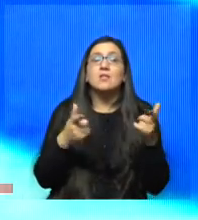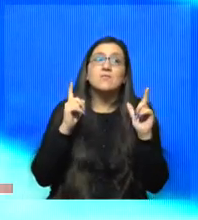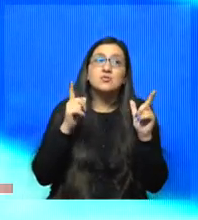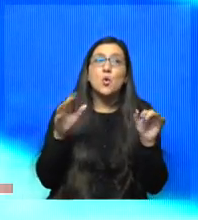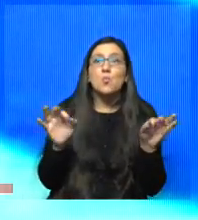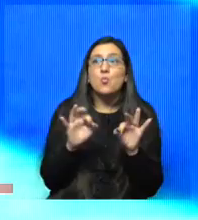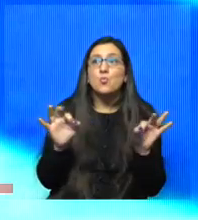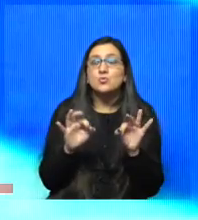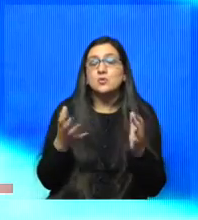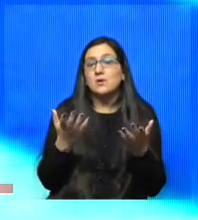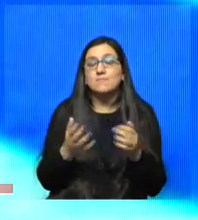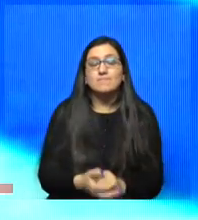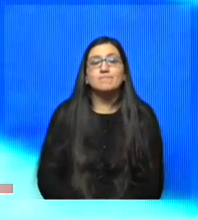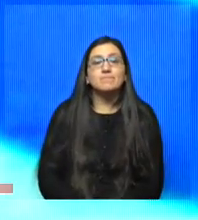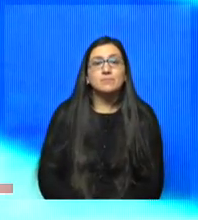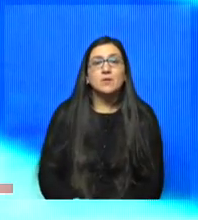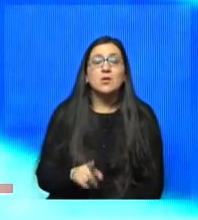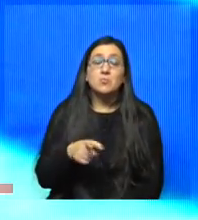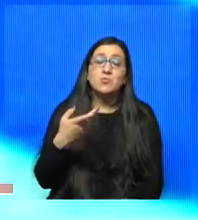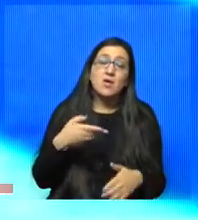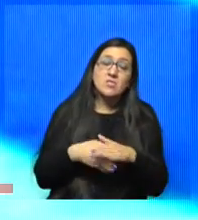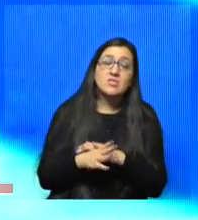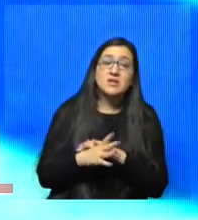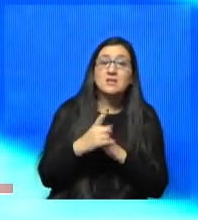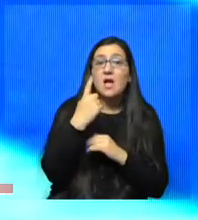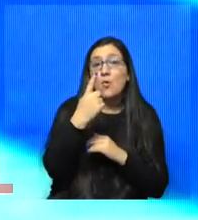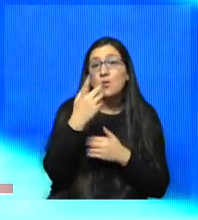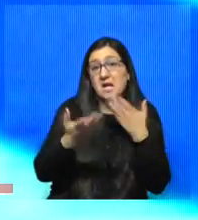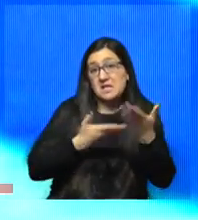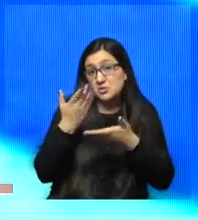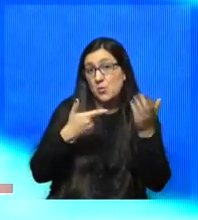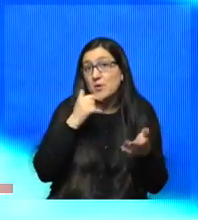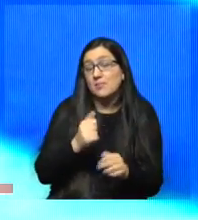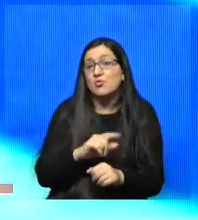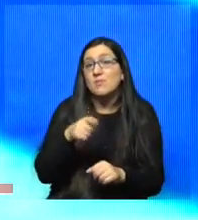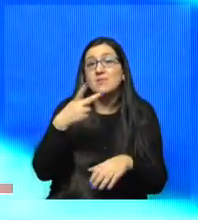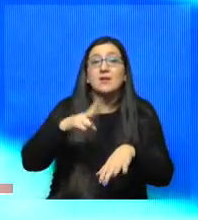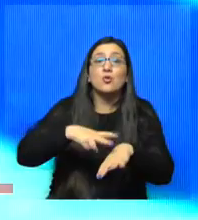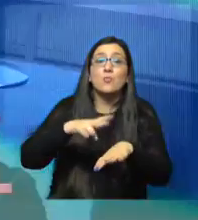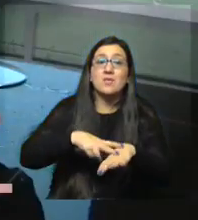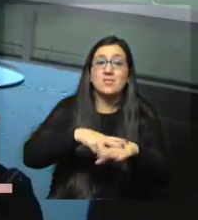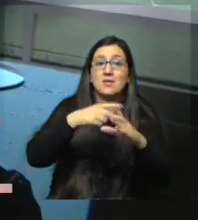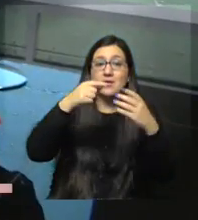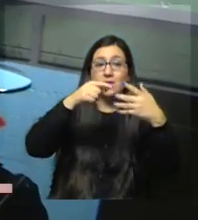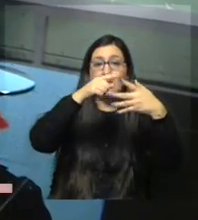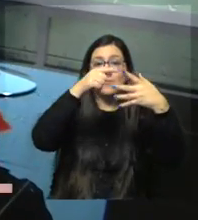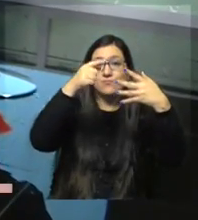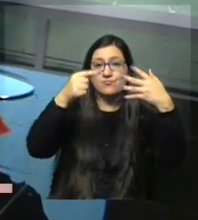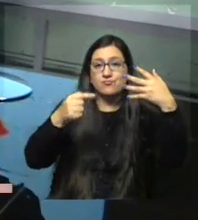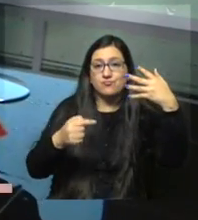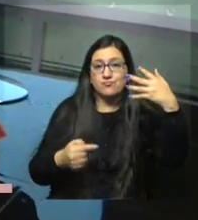música, sí. YouTube. Vos entrarás al primer tema, pero después te empieza a recomendar al lado, ¿no?